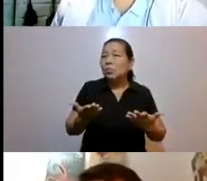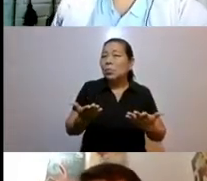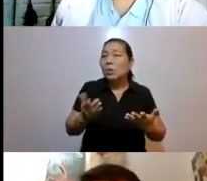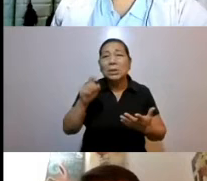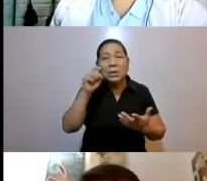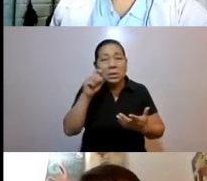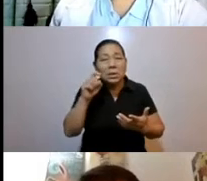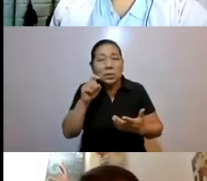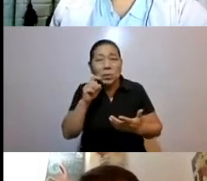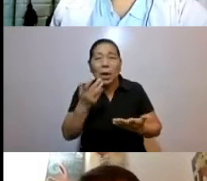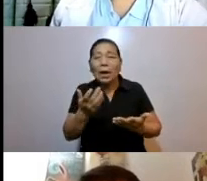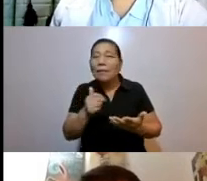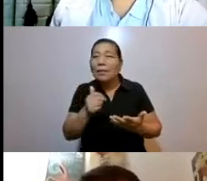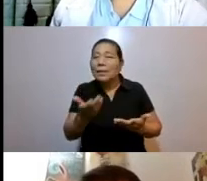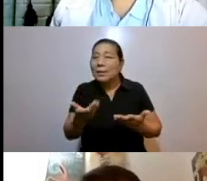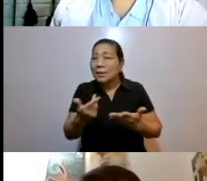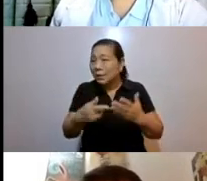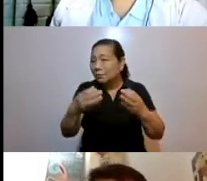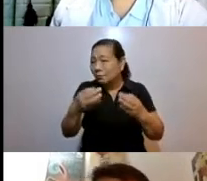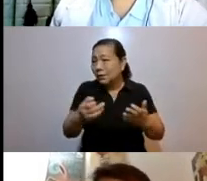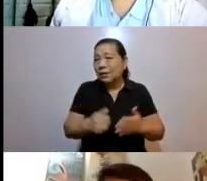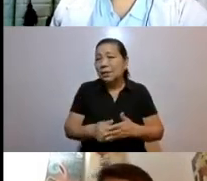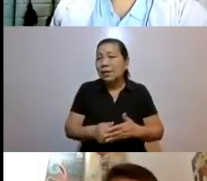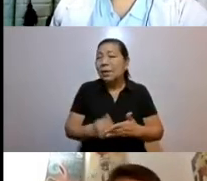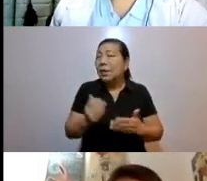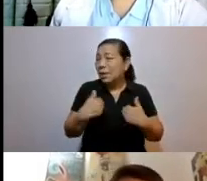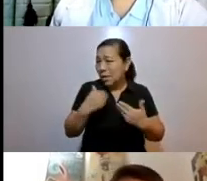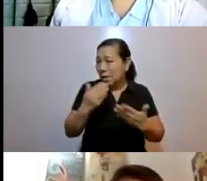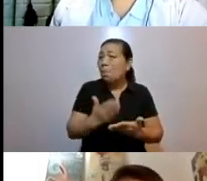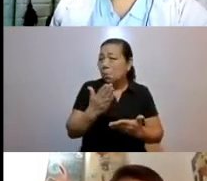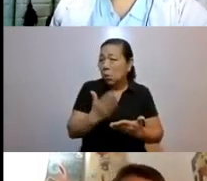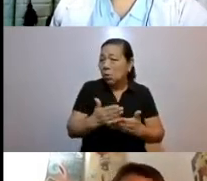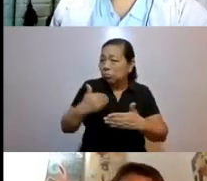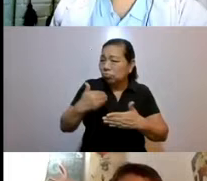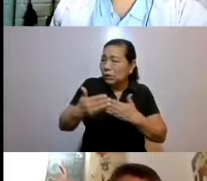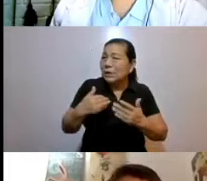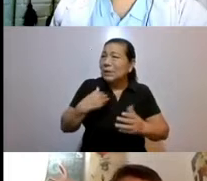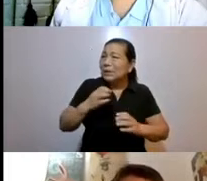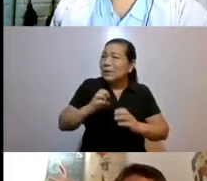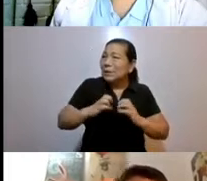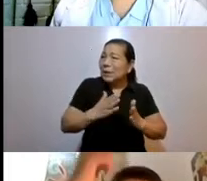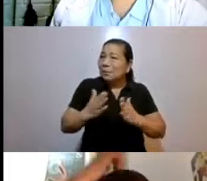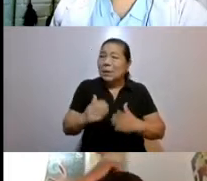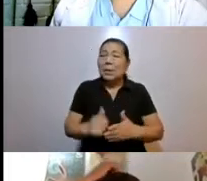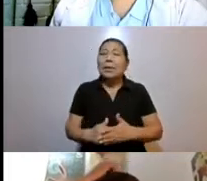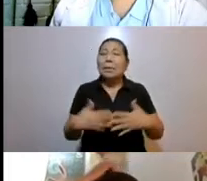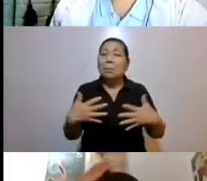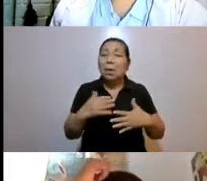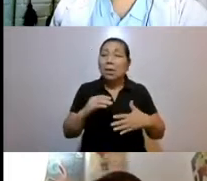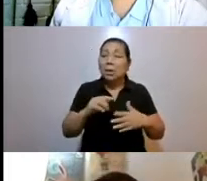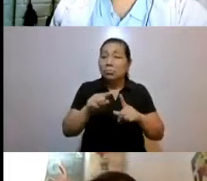relación sexual que en realidad dificulta y podría generar una ansiedad extra. El temor a gestación